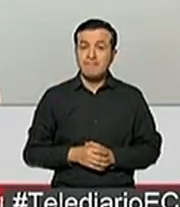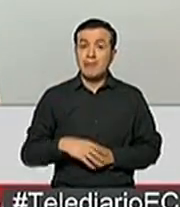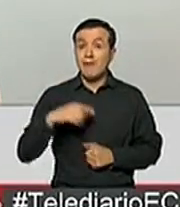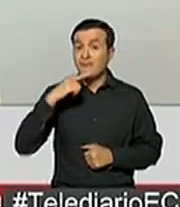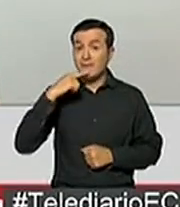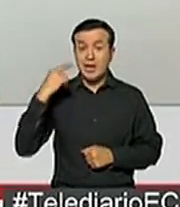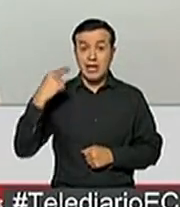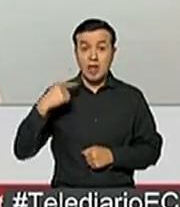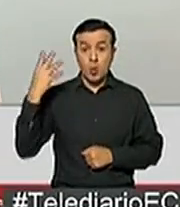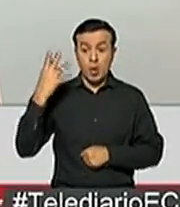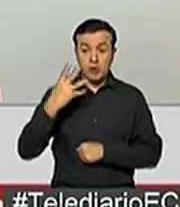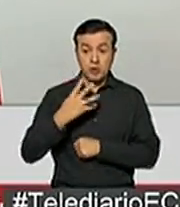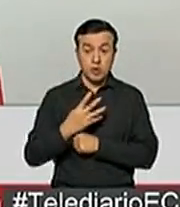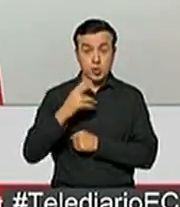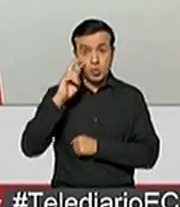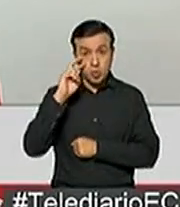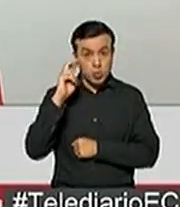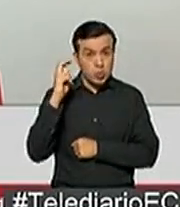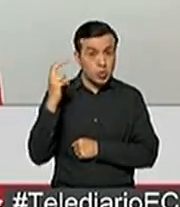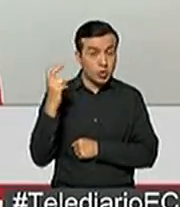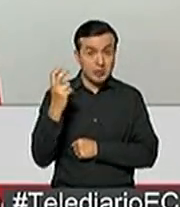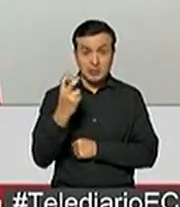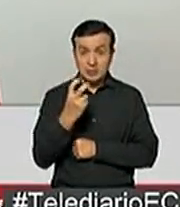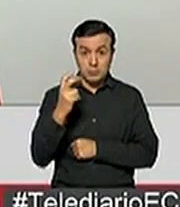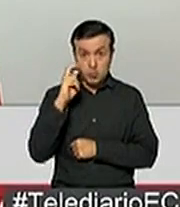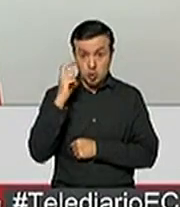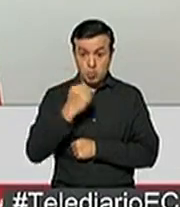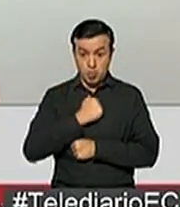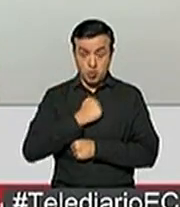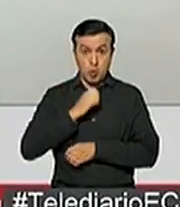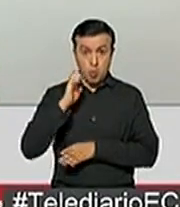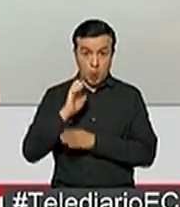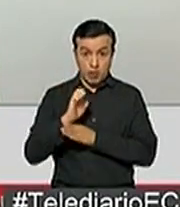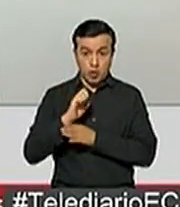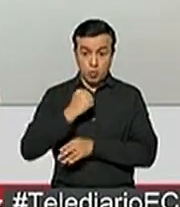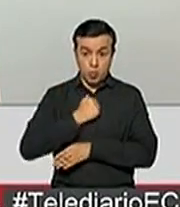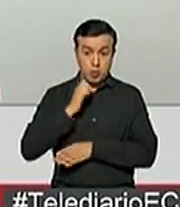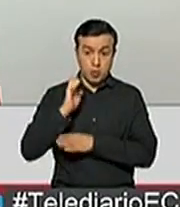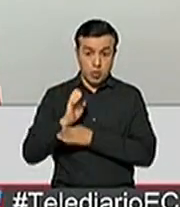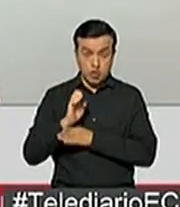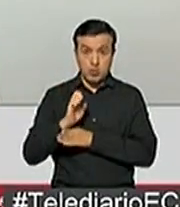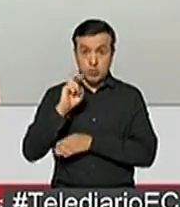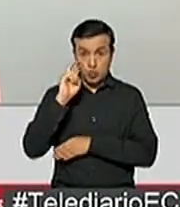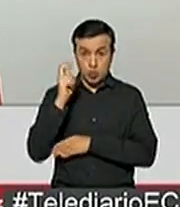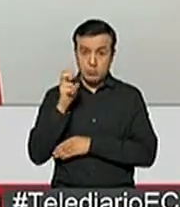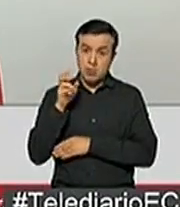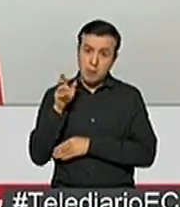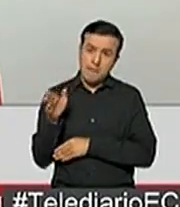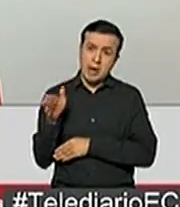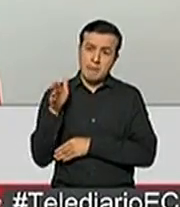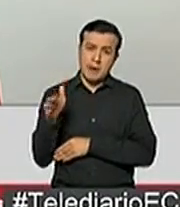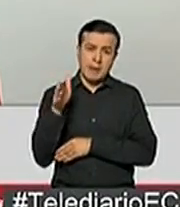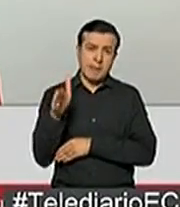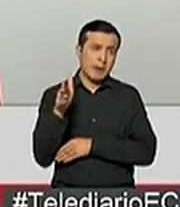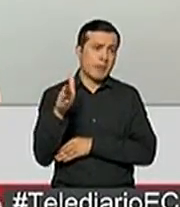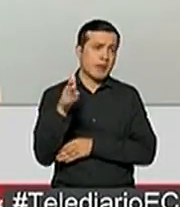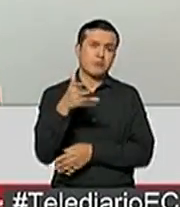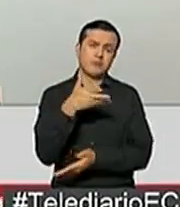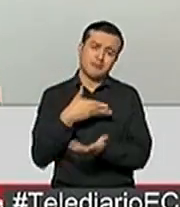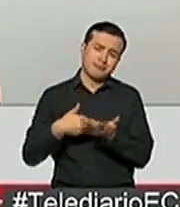en donde el turismo nuestro el turismo de los ecuatorianos compartidos